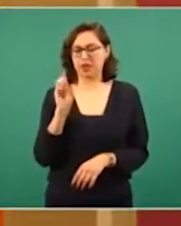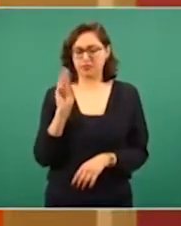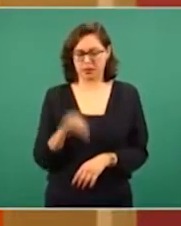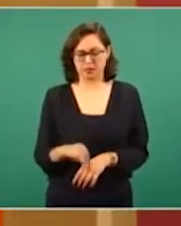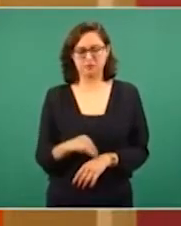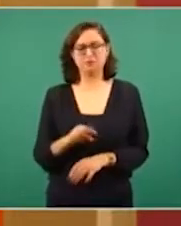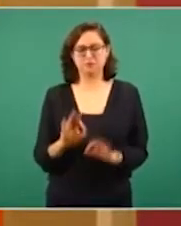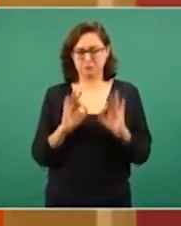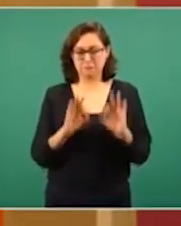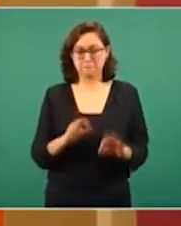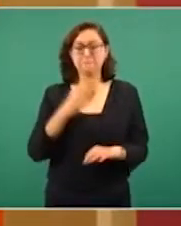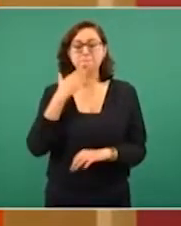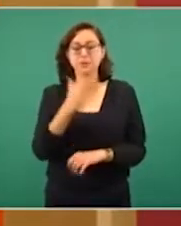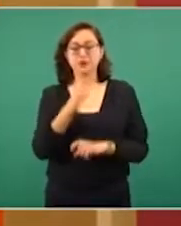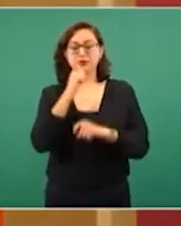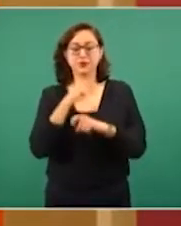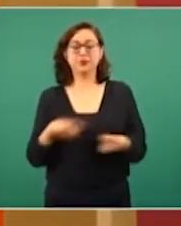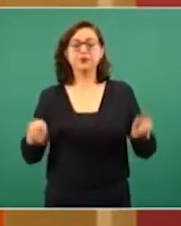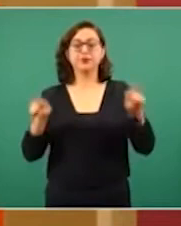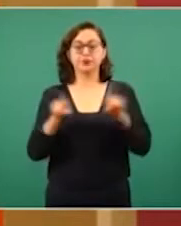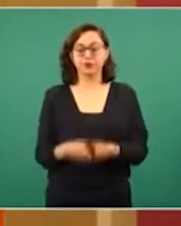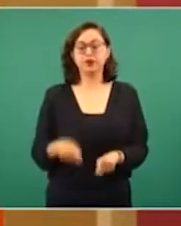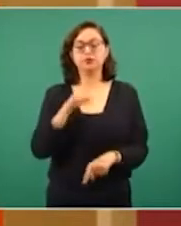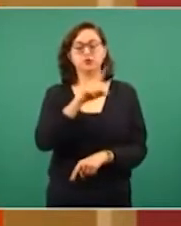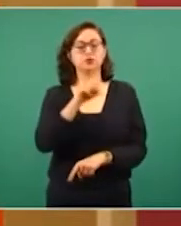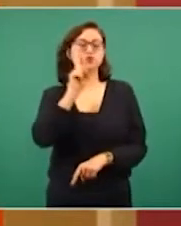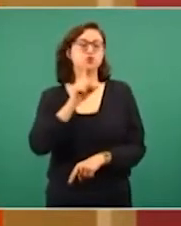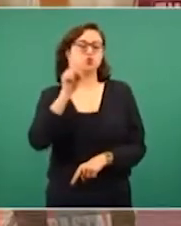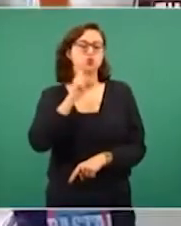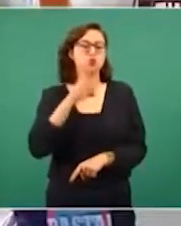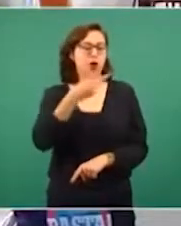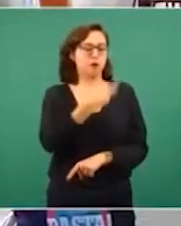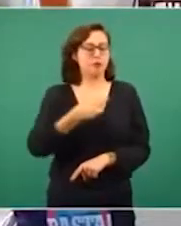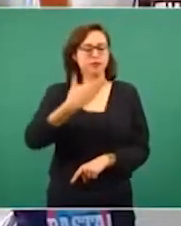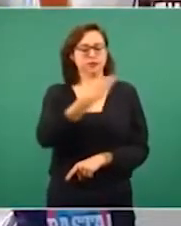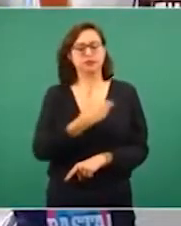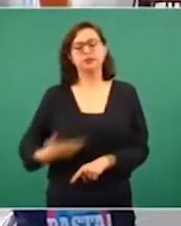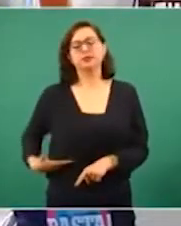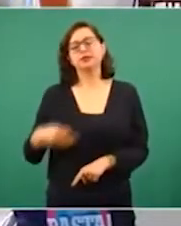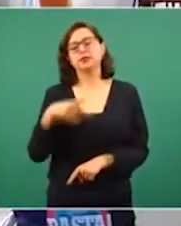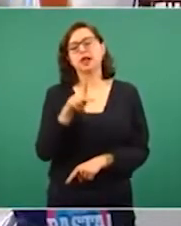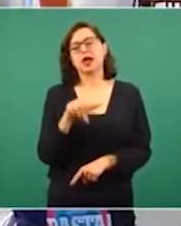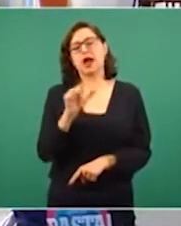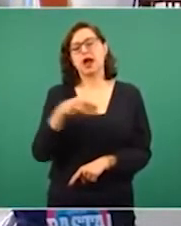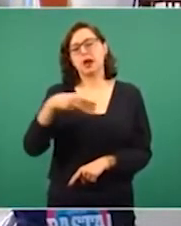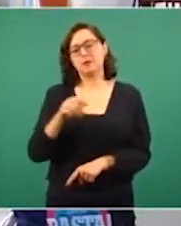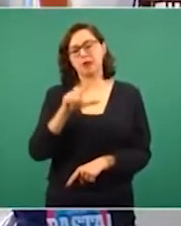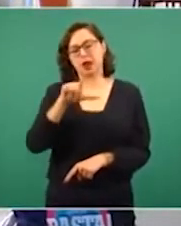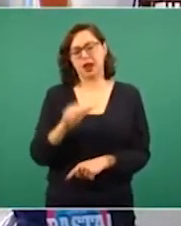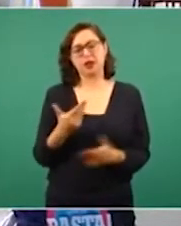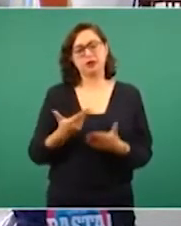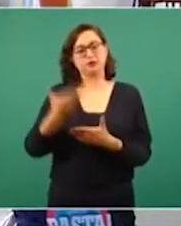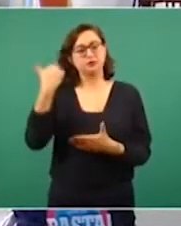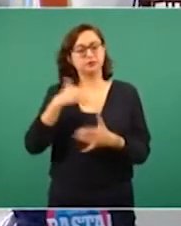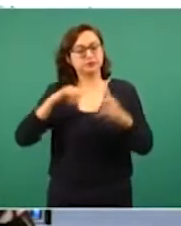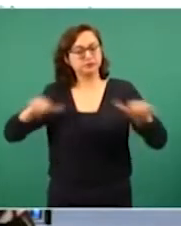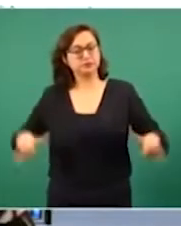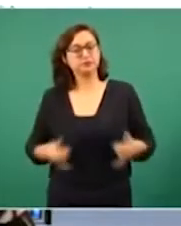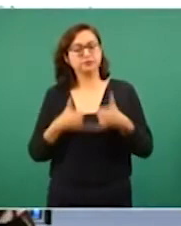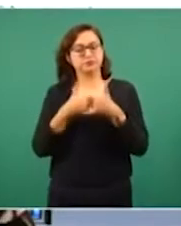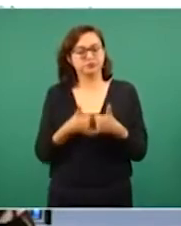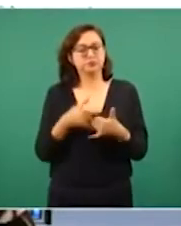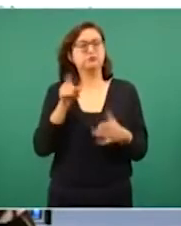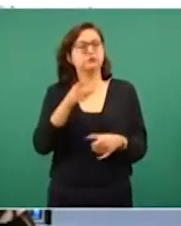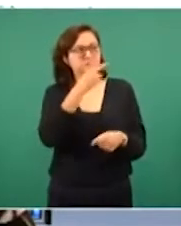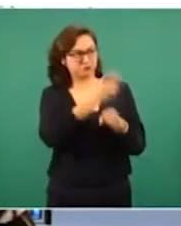el nombramiento de la vicepresidenta Kamala Harris, que tuvo su conversación con el presidente recientemente, fue sobre eso, incluso le invitó al